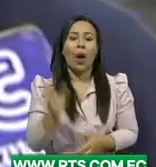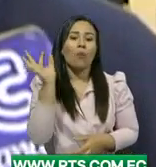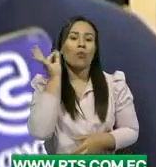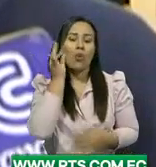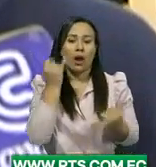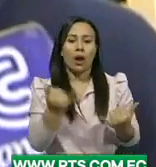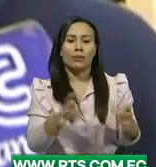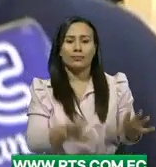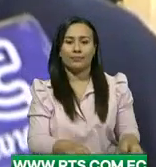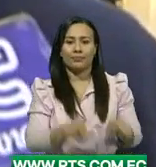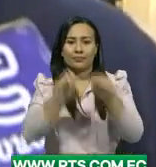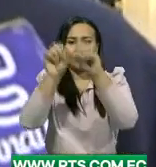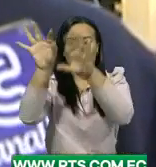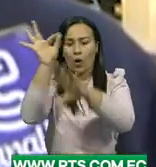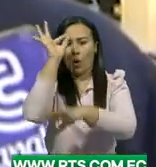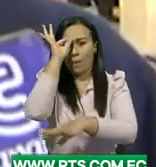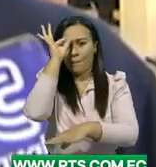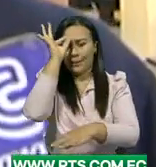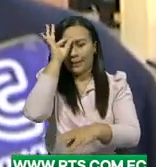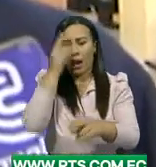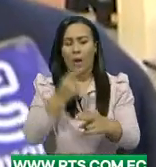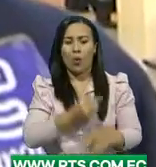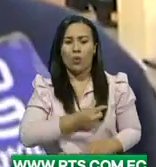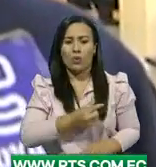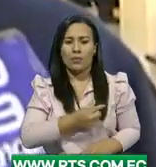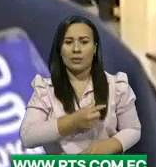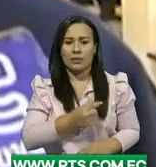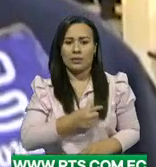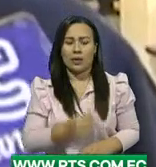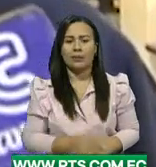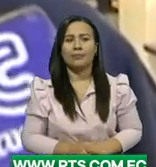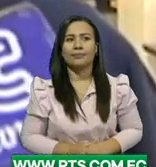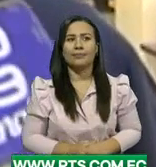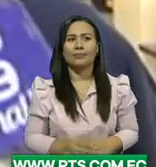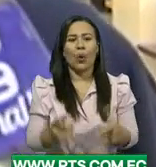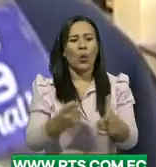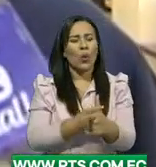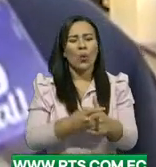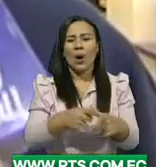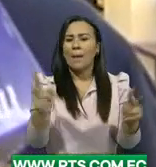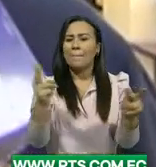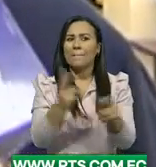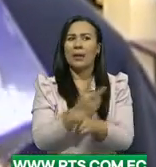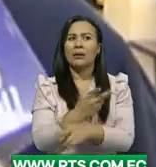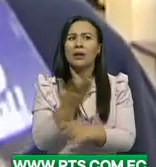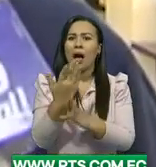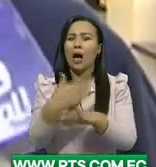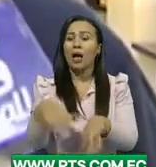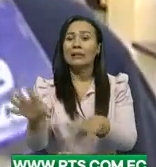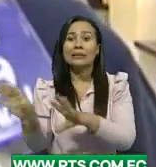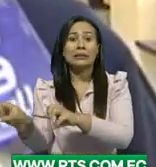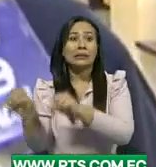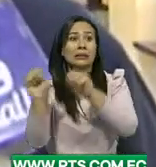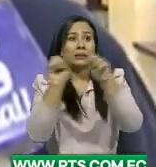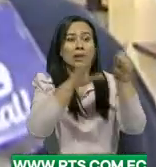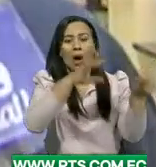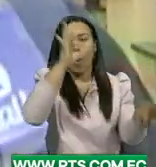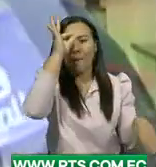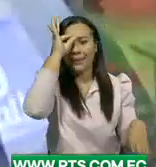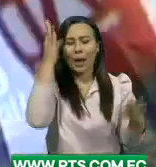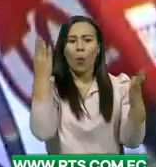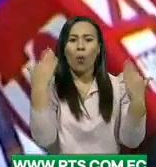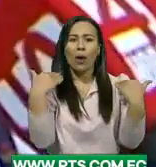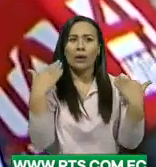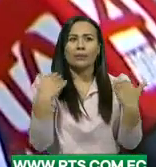sido trasladada por sus familiares hasta el hospital universitario. Dada la gravedad del asunto, ha sido finalmente trasladada hasta el hospital